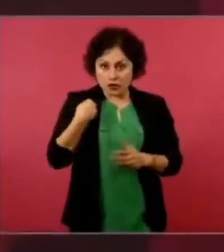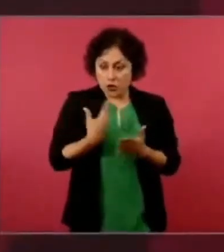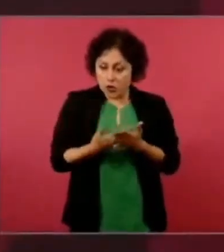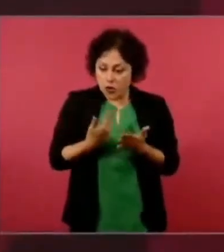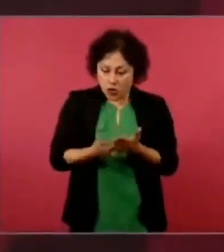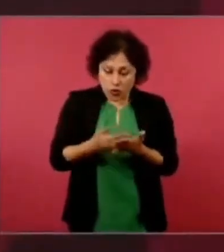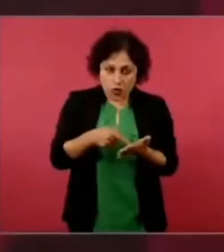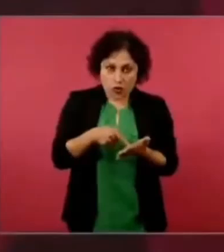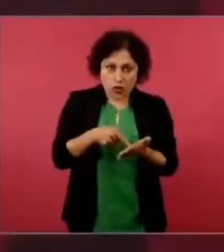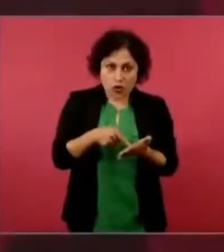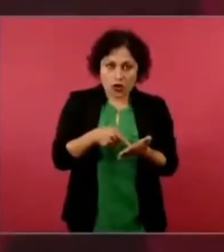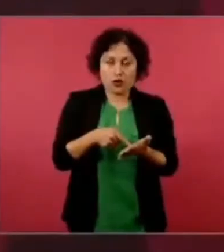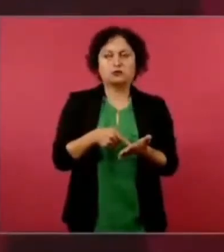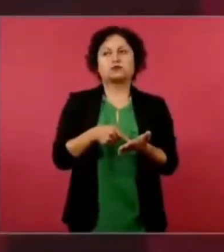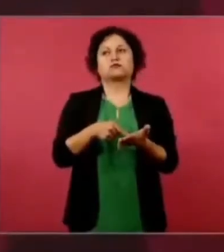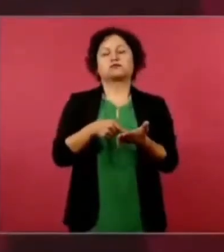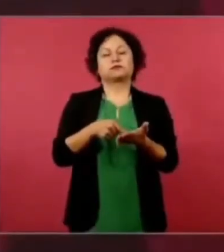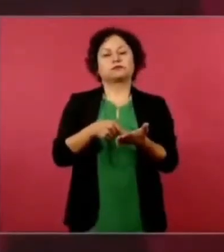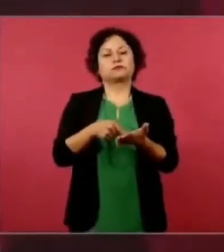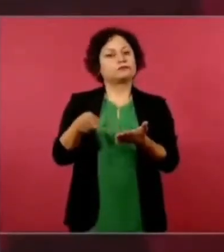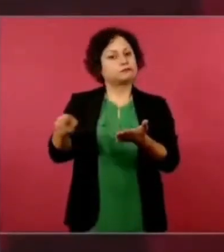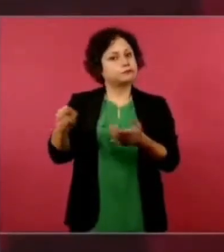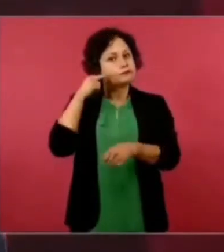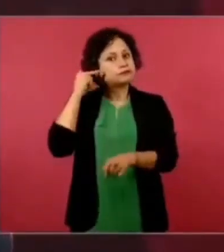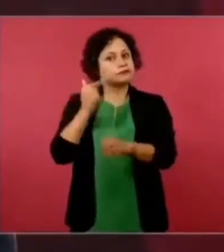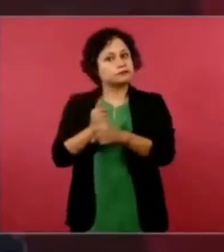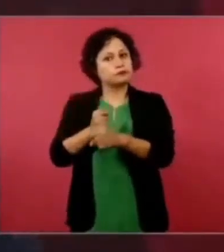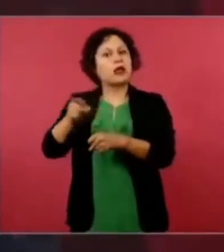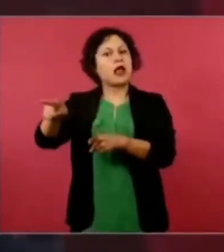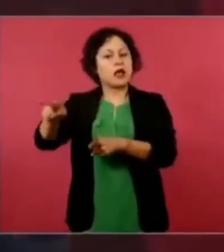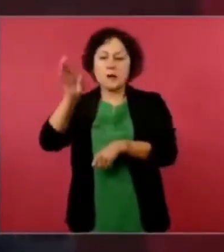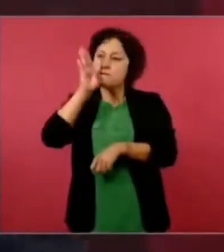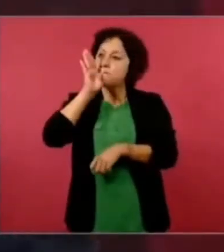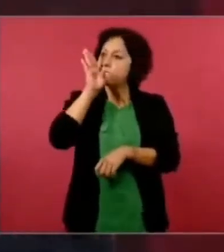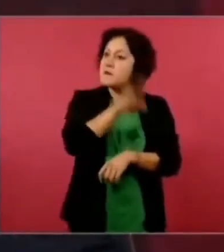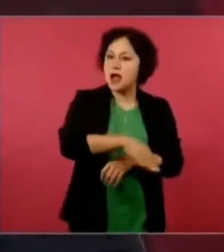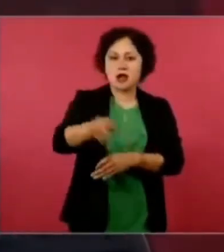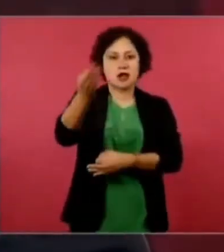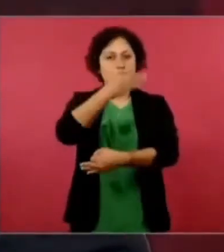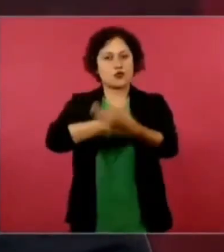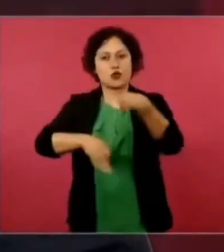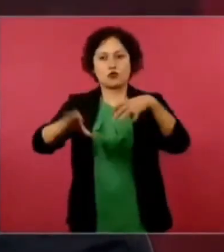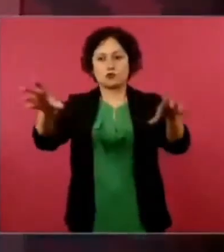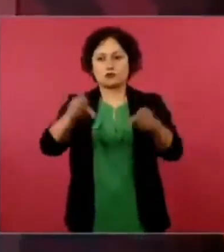se actúa en contra de todos. Los que están en la cárcel,